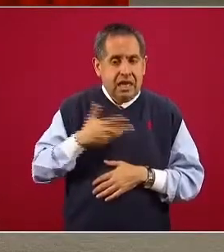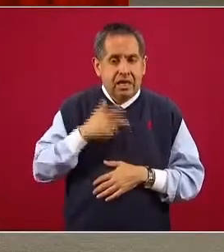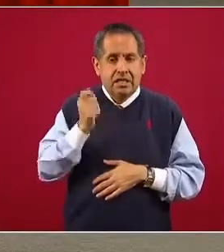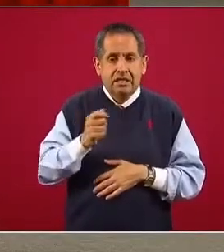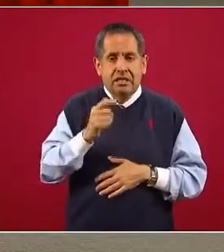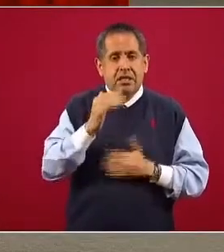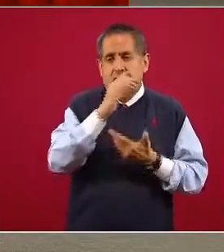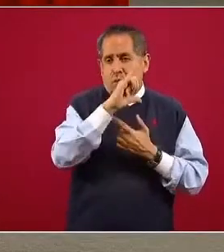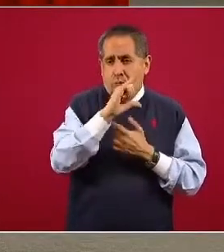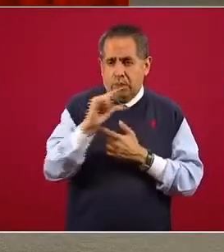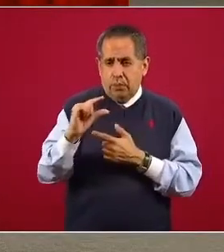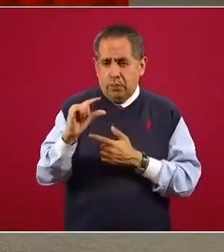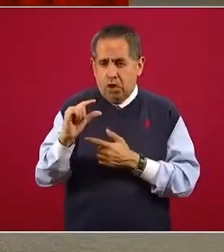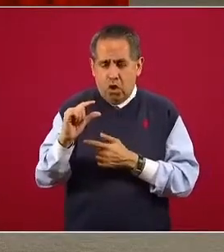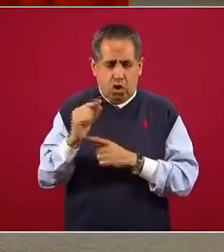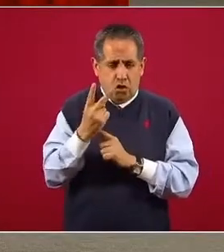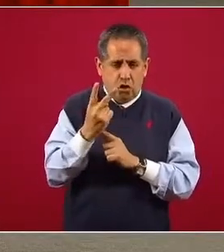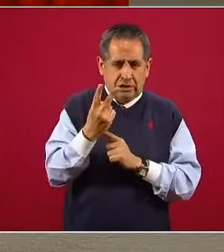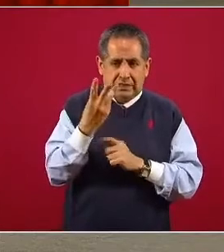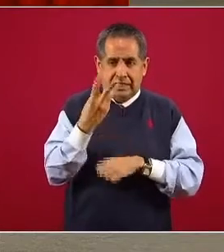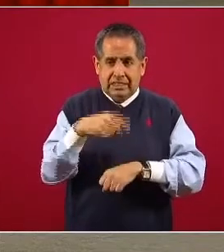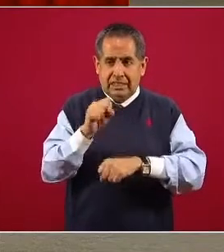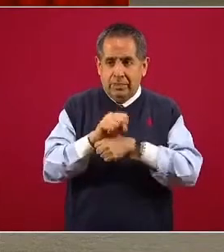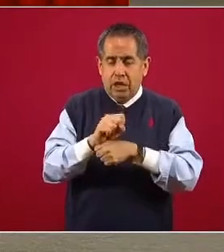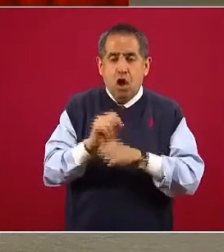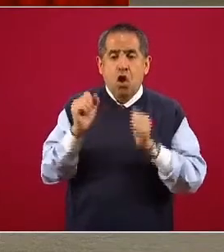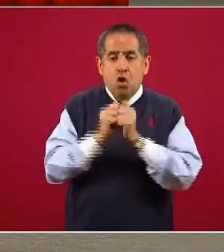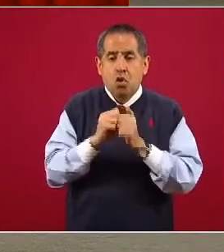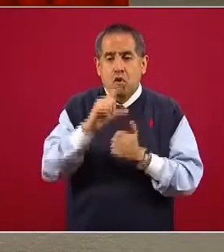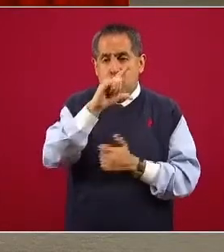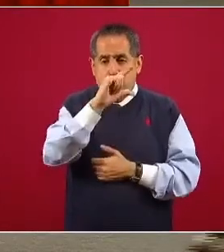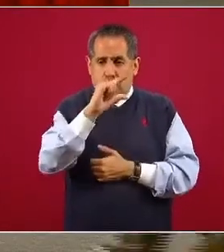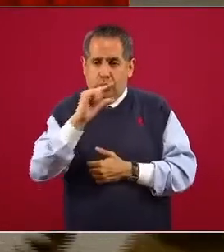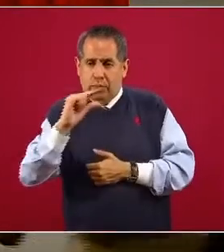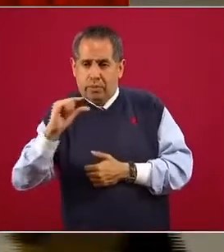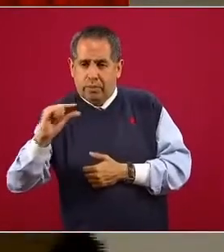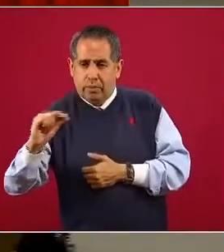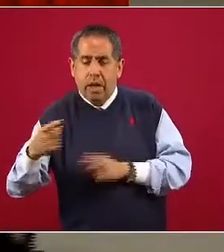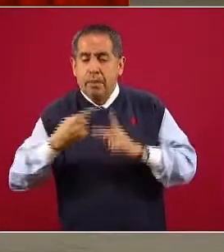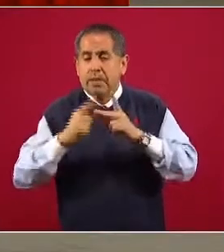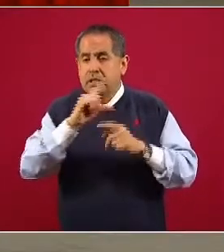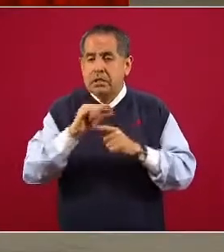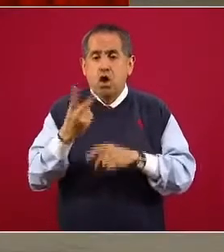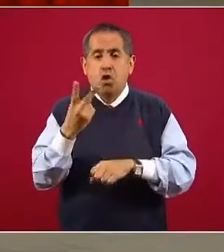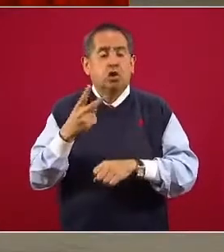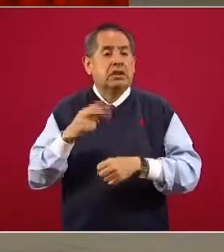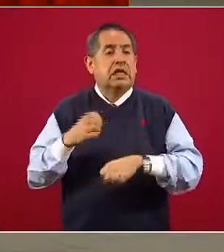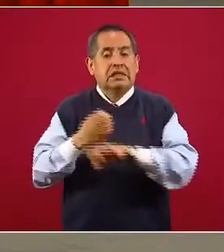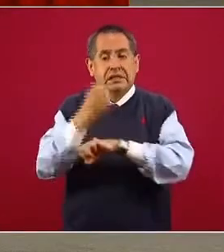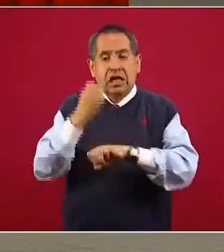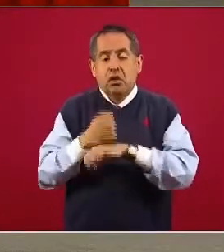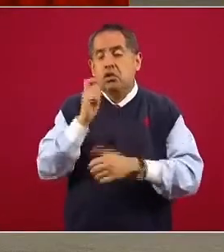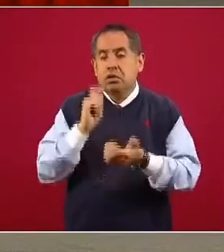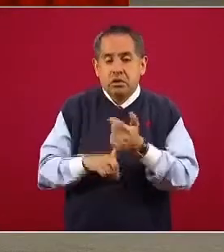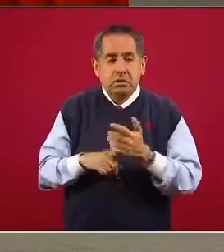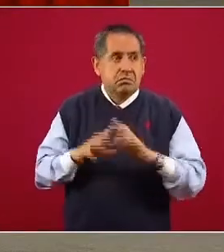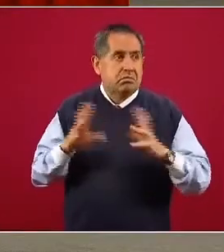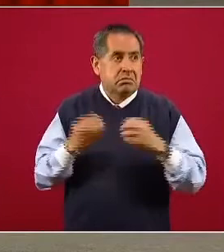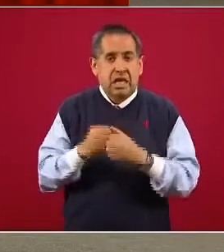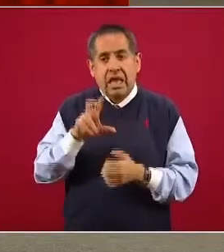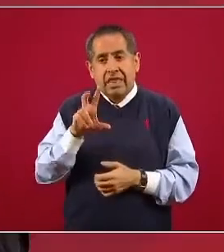tienen por lo menos 2 a 3 semanas con reducción de la epidemia. Y 2 de ellos representan más